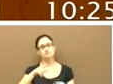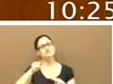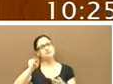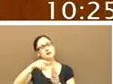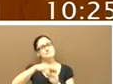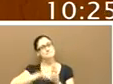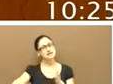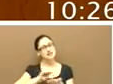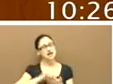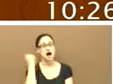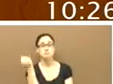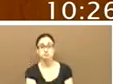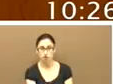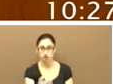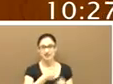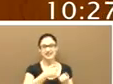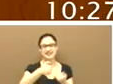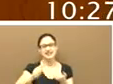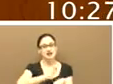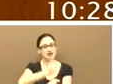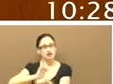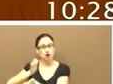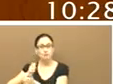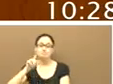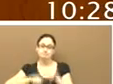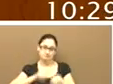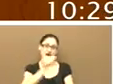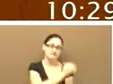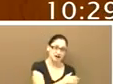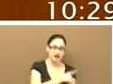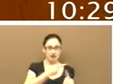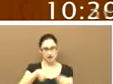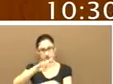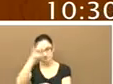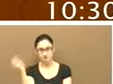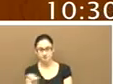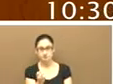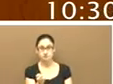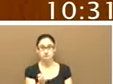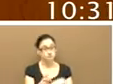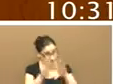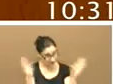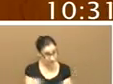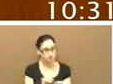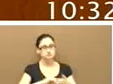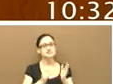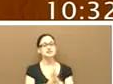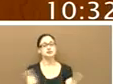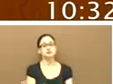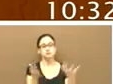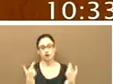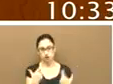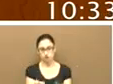distintas líneas de financiación por la vía de intereses y agales en definitiva un plan de estímulo al sector